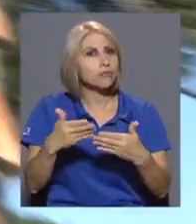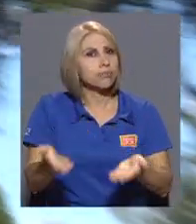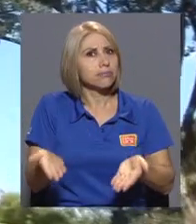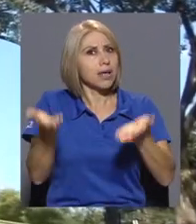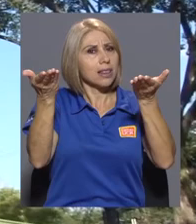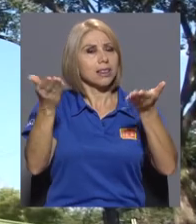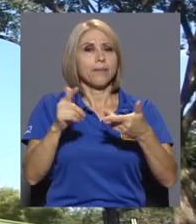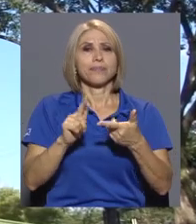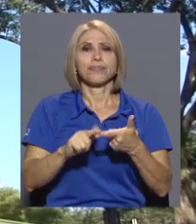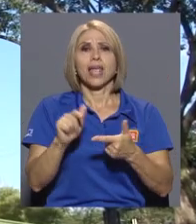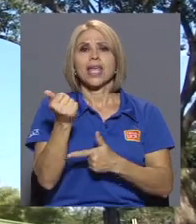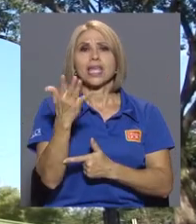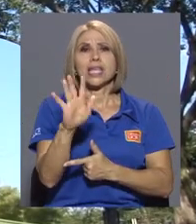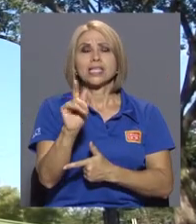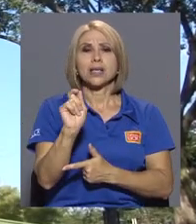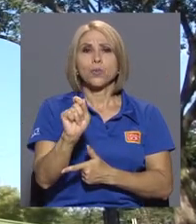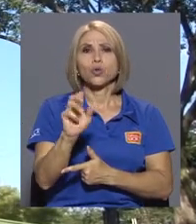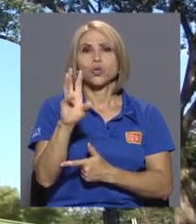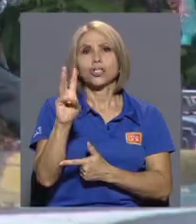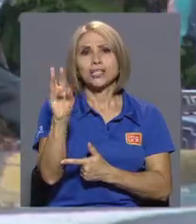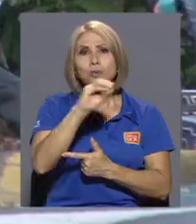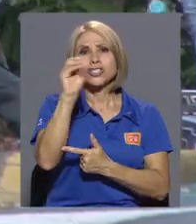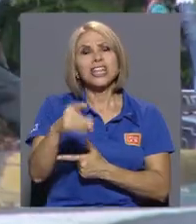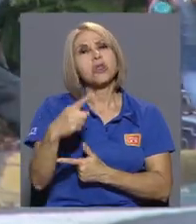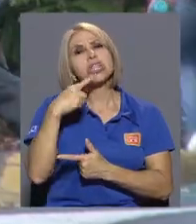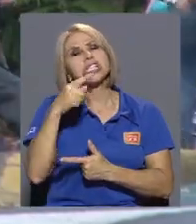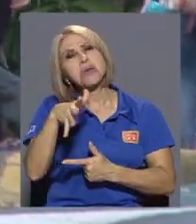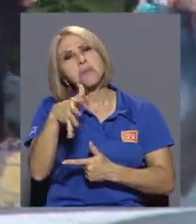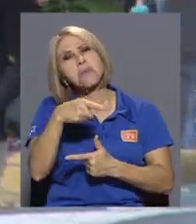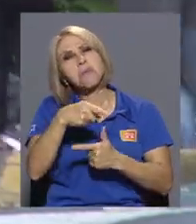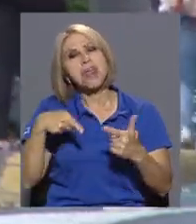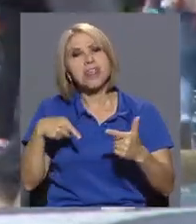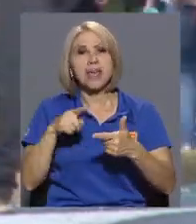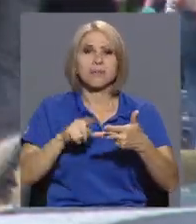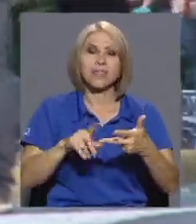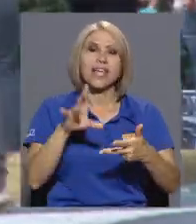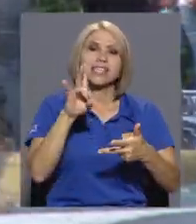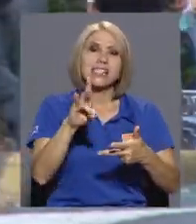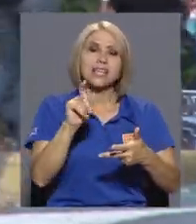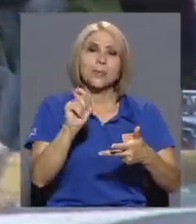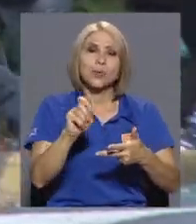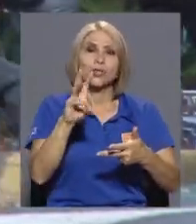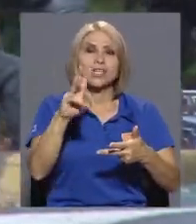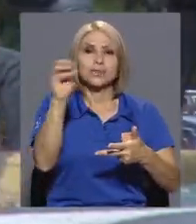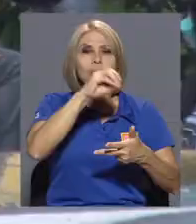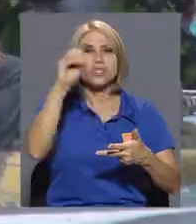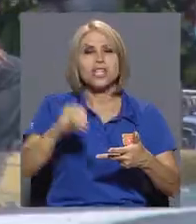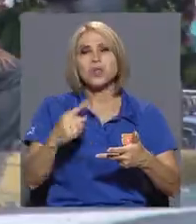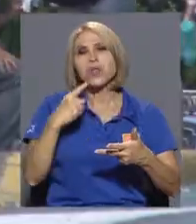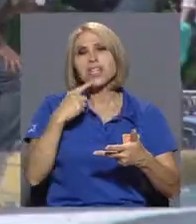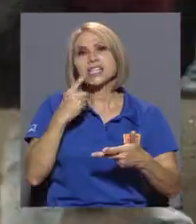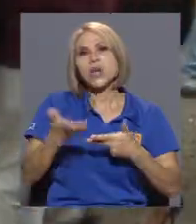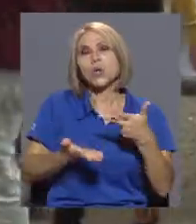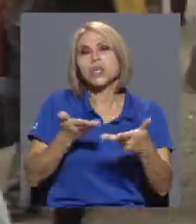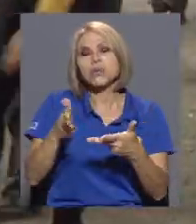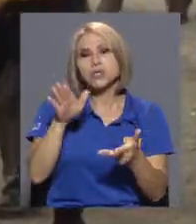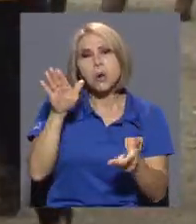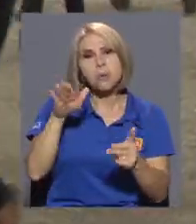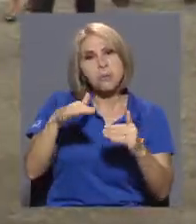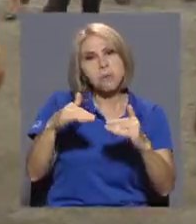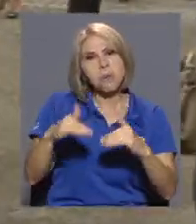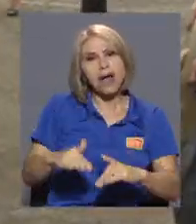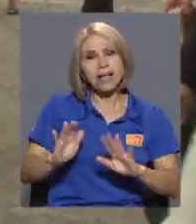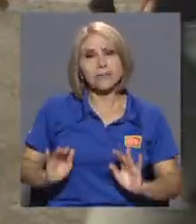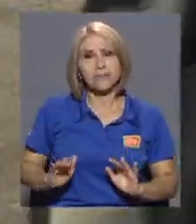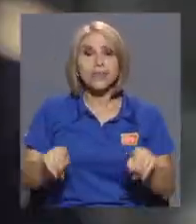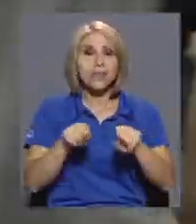15.6 por ciento que es media y solamente un 7.6 por ciento la considera baja además la